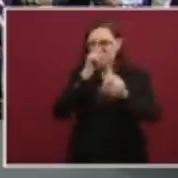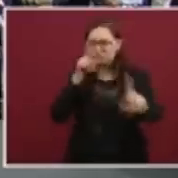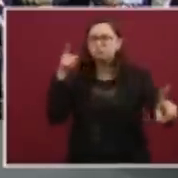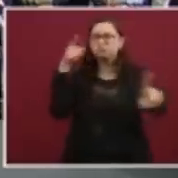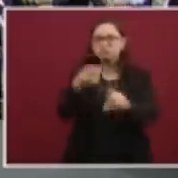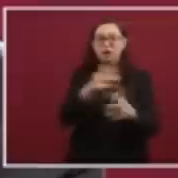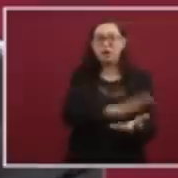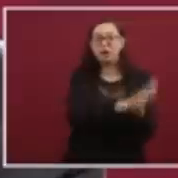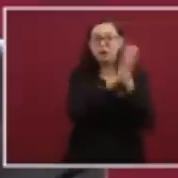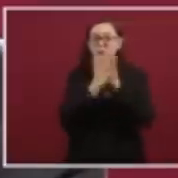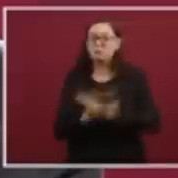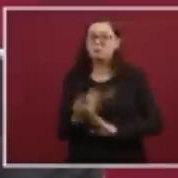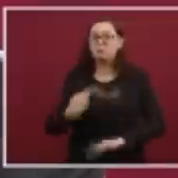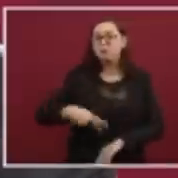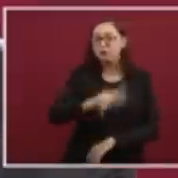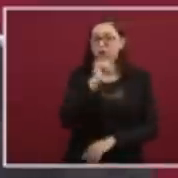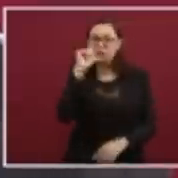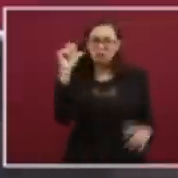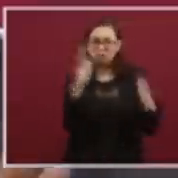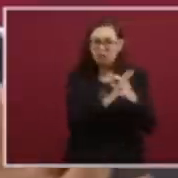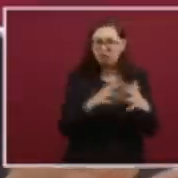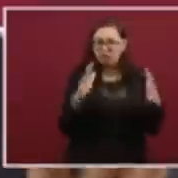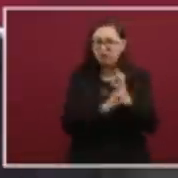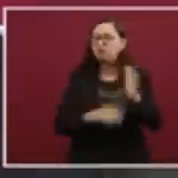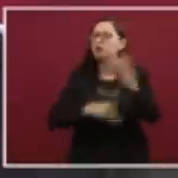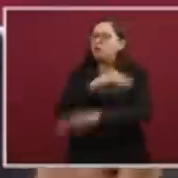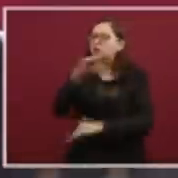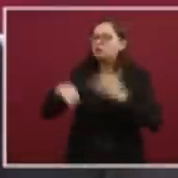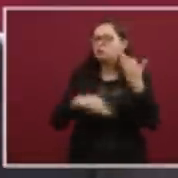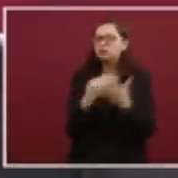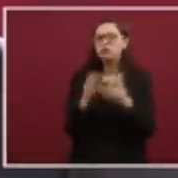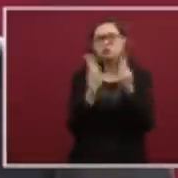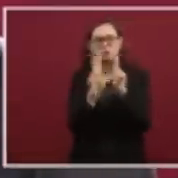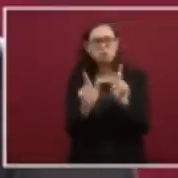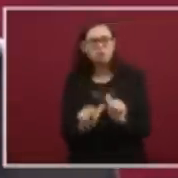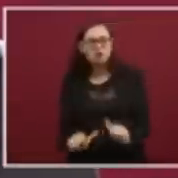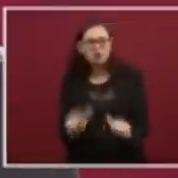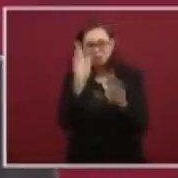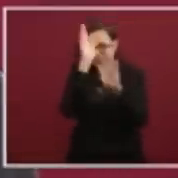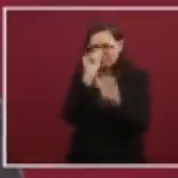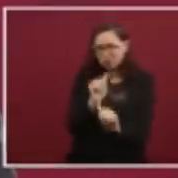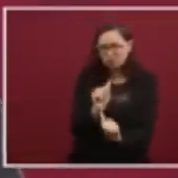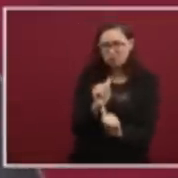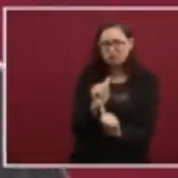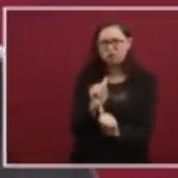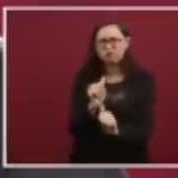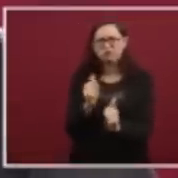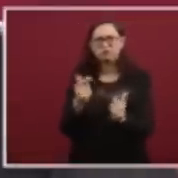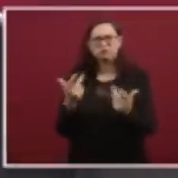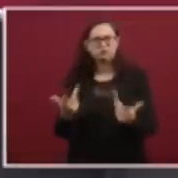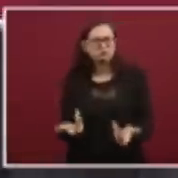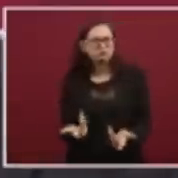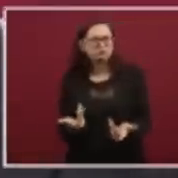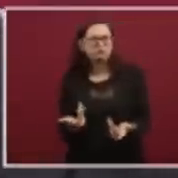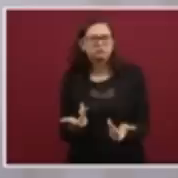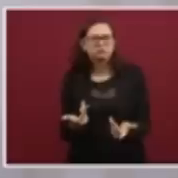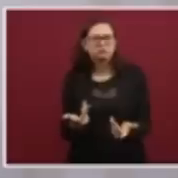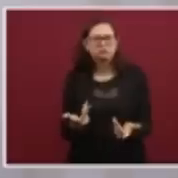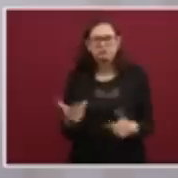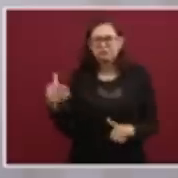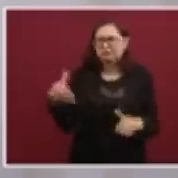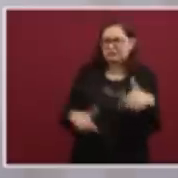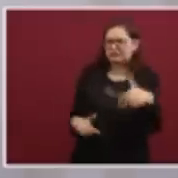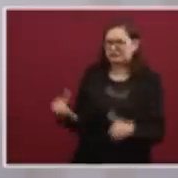concordia. Que no haya tanta